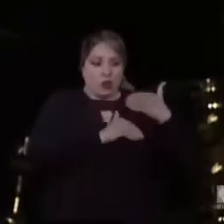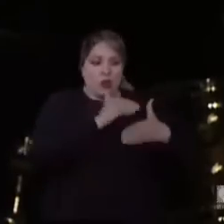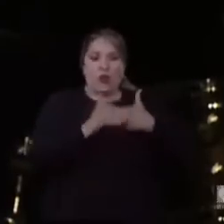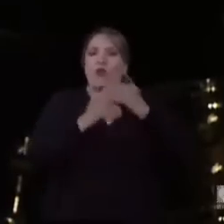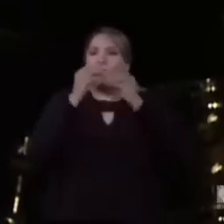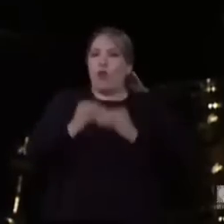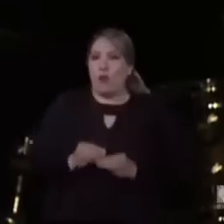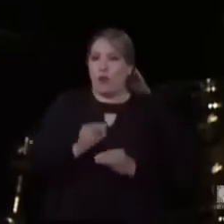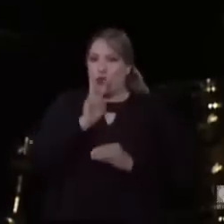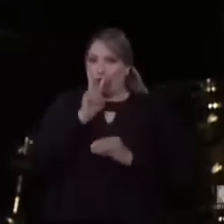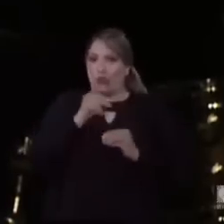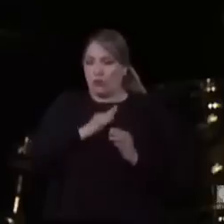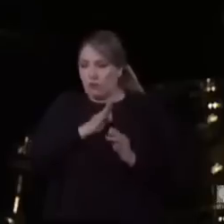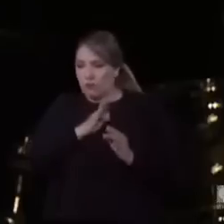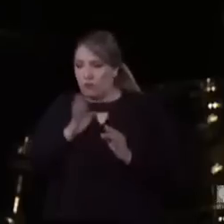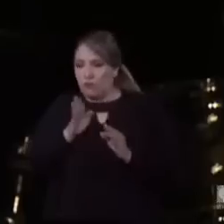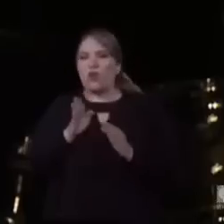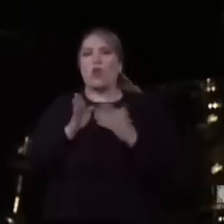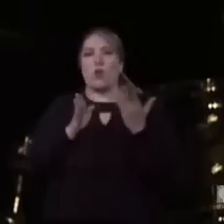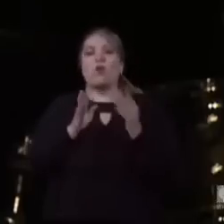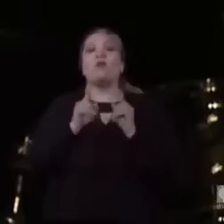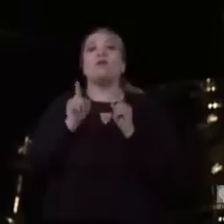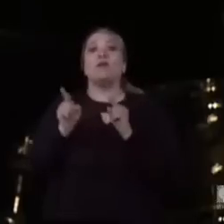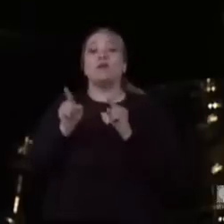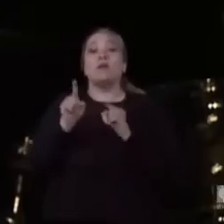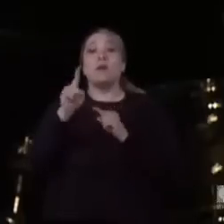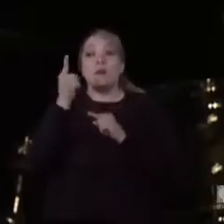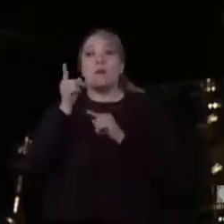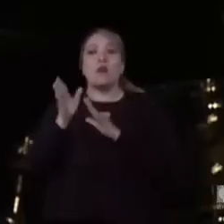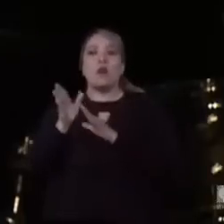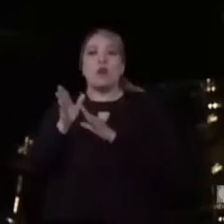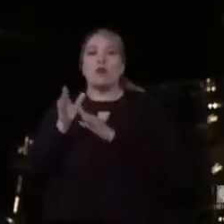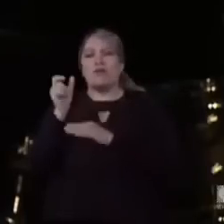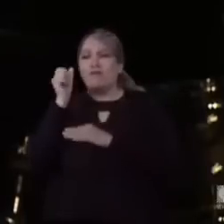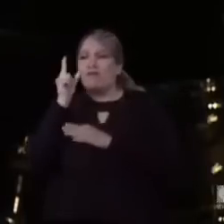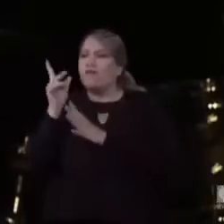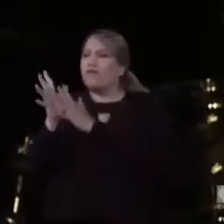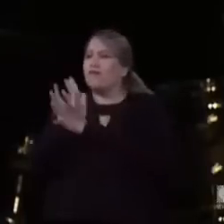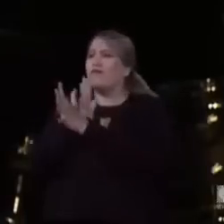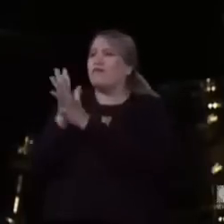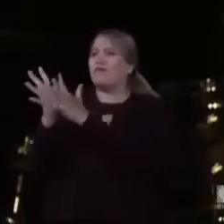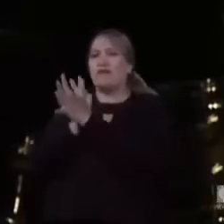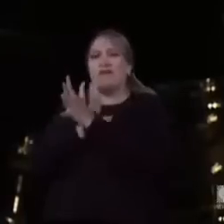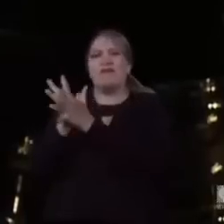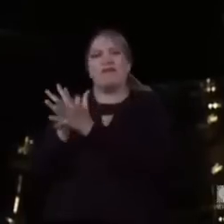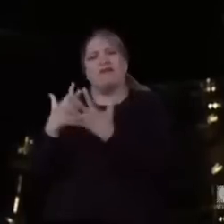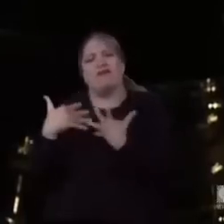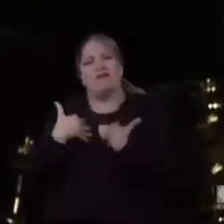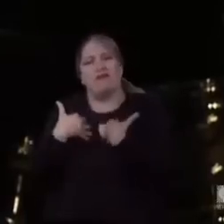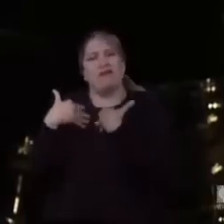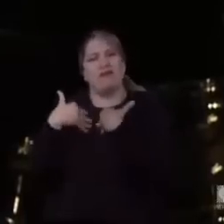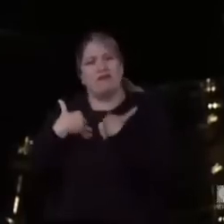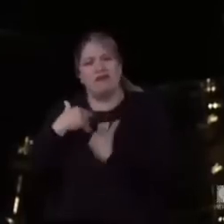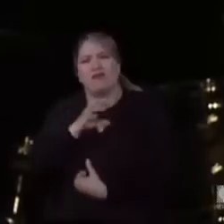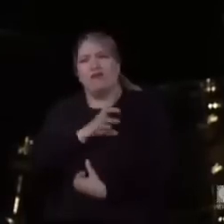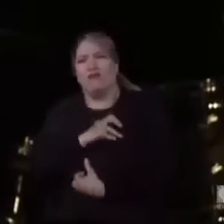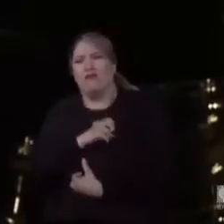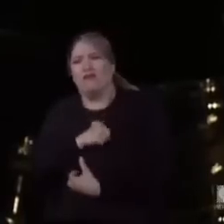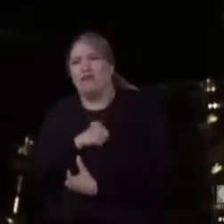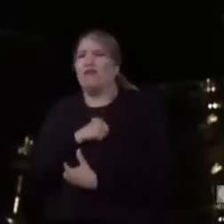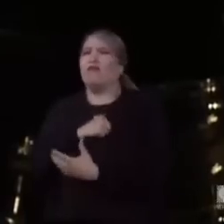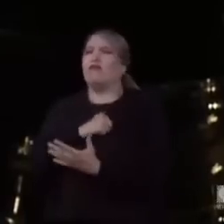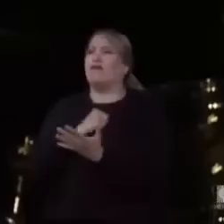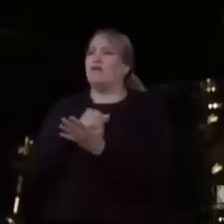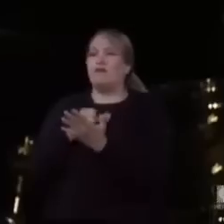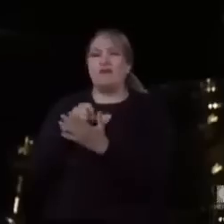simultáneamente de dos maneras. Primero, escuchar y acoger el dolor incuestionable de las víctimas que no